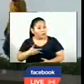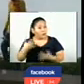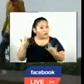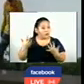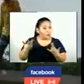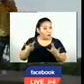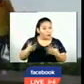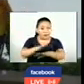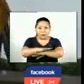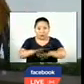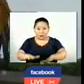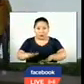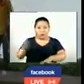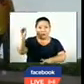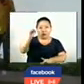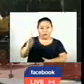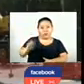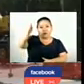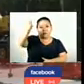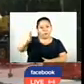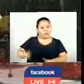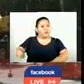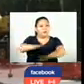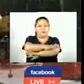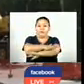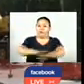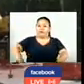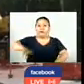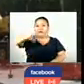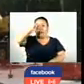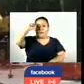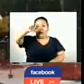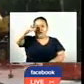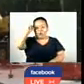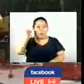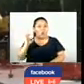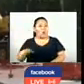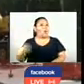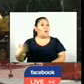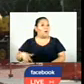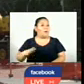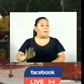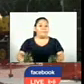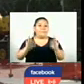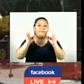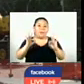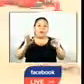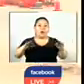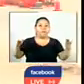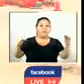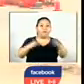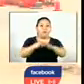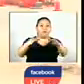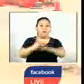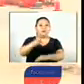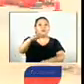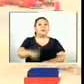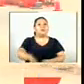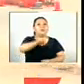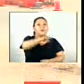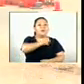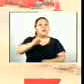el mes de octubre ya nosotros finalicemos con esta obra que va a tener un gran impacto para la movilidad para la logística de nuestro país